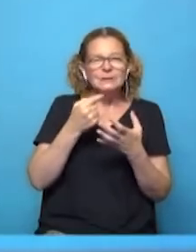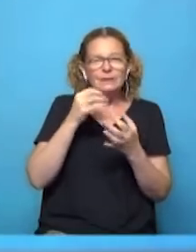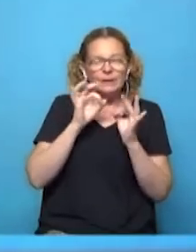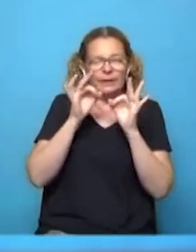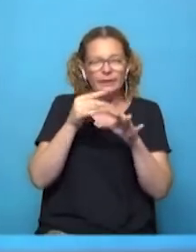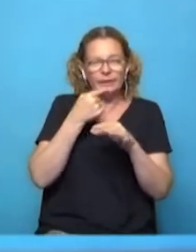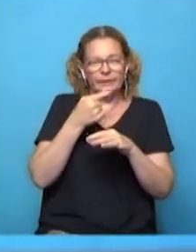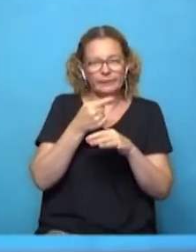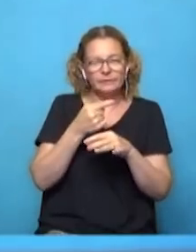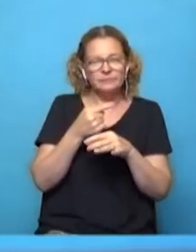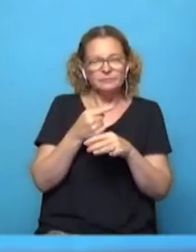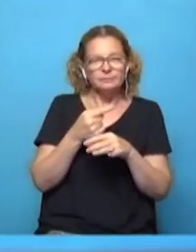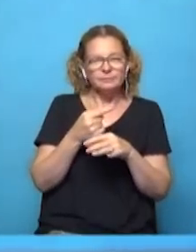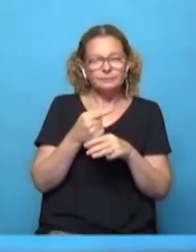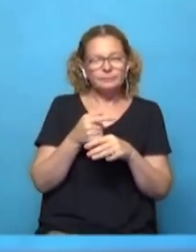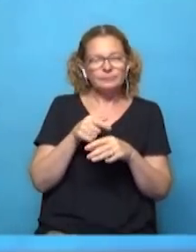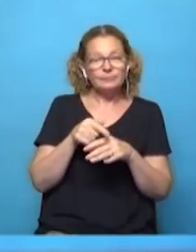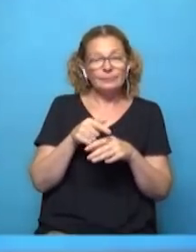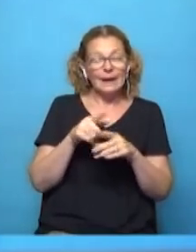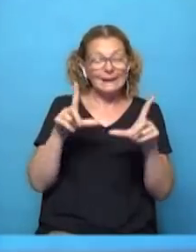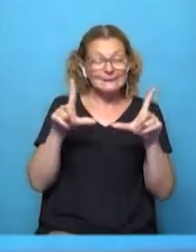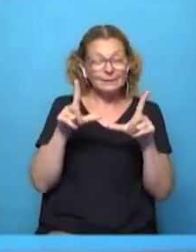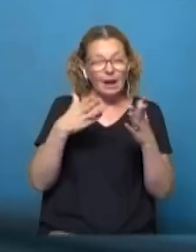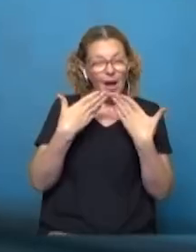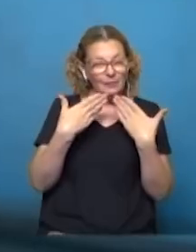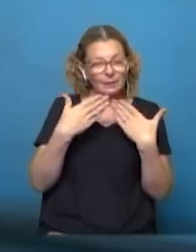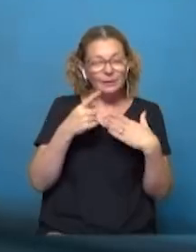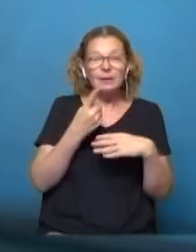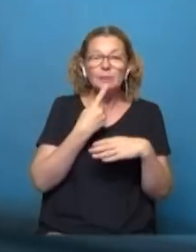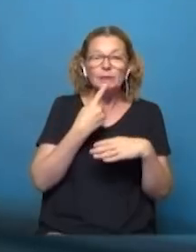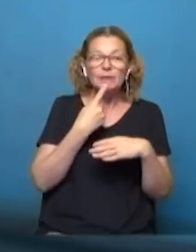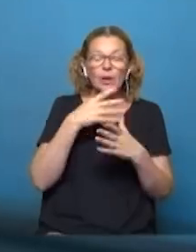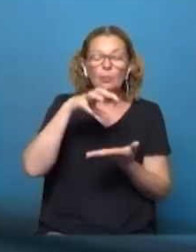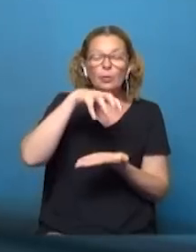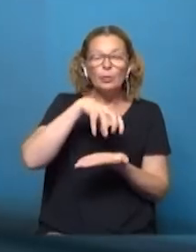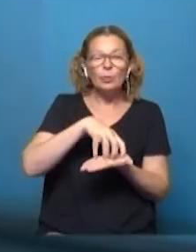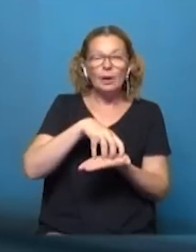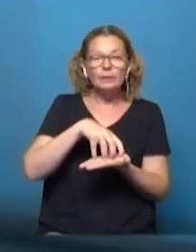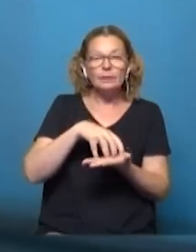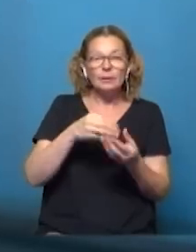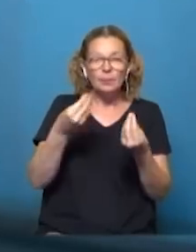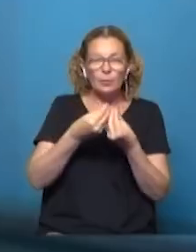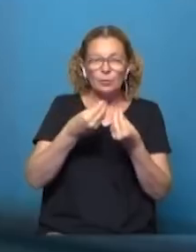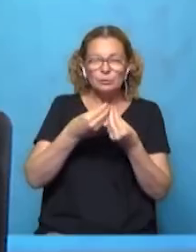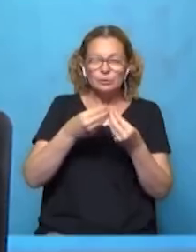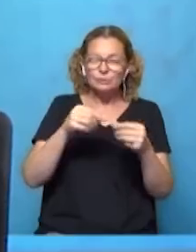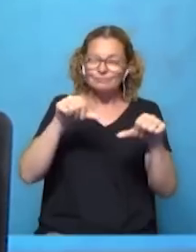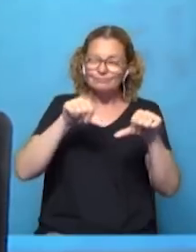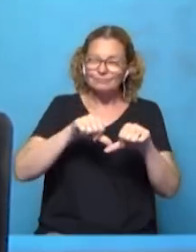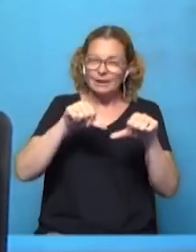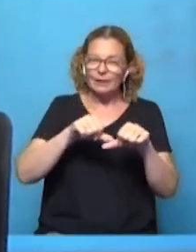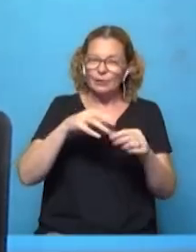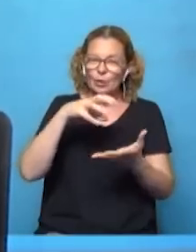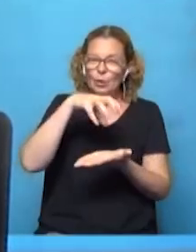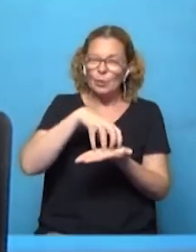en programa de auto reportaje acá en nuestro canal que la política ha sido tu lugar de grandes fracasos y naufragios el